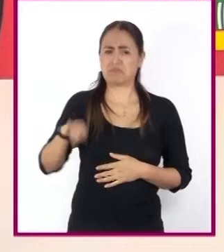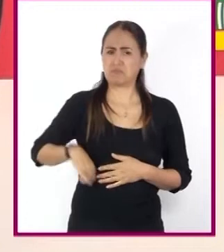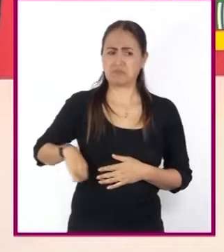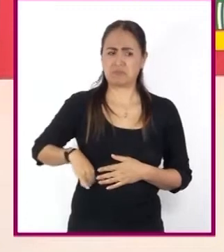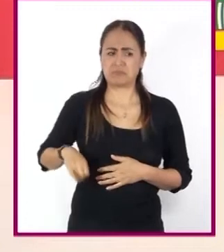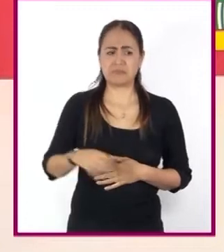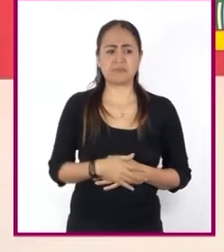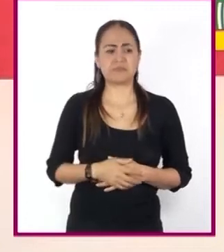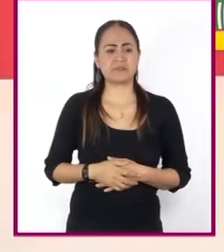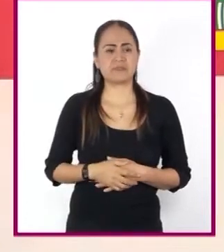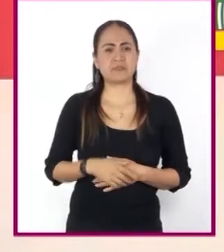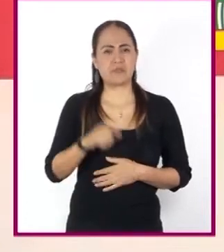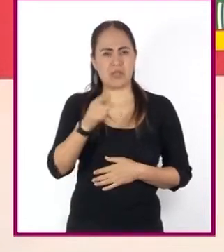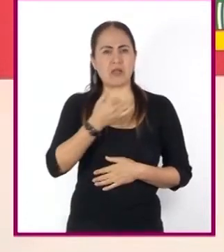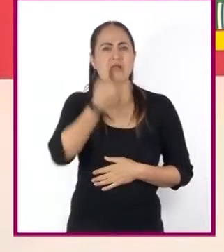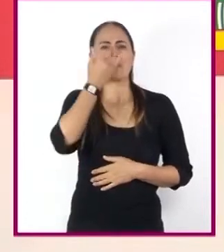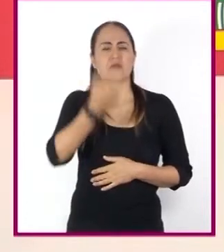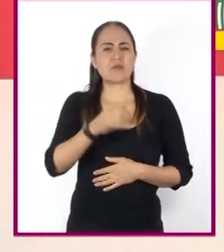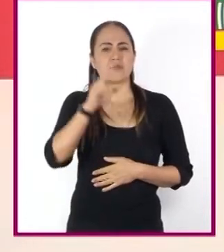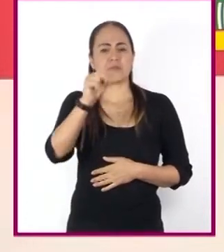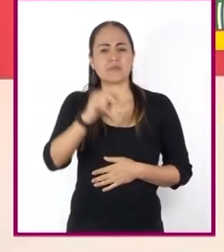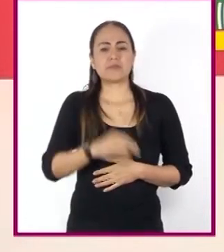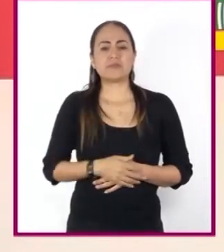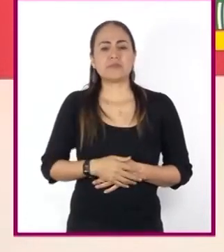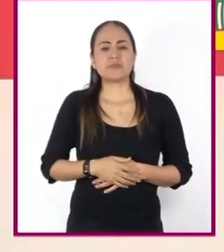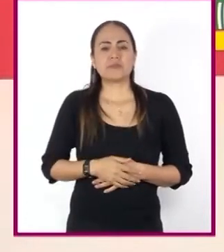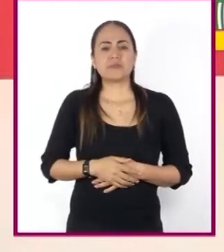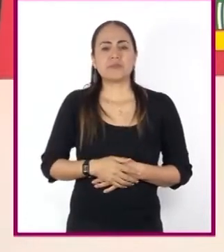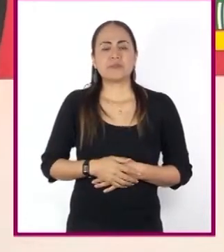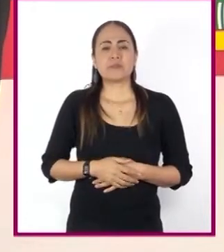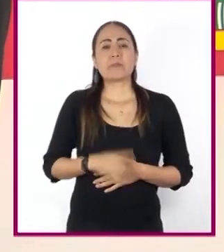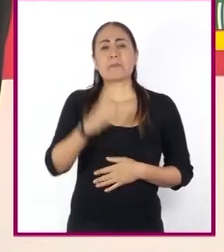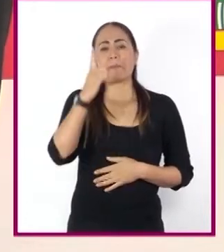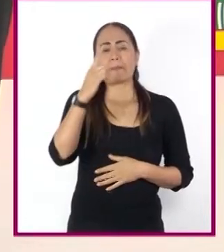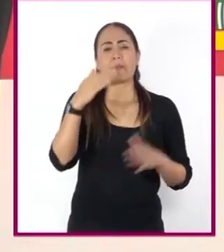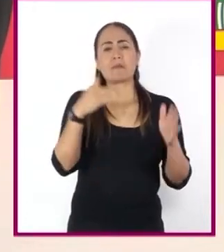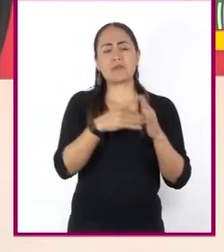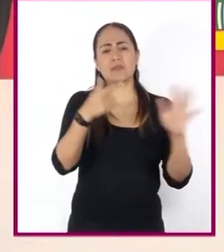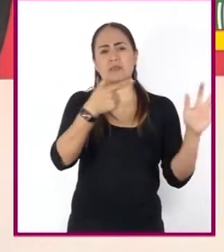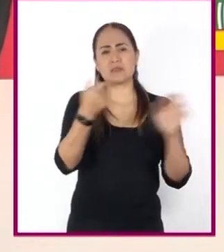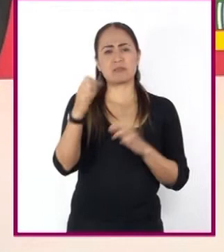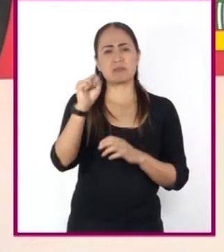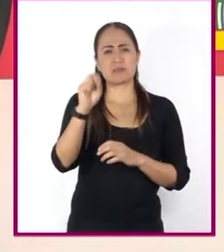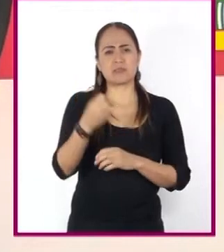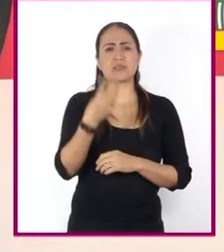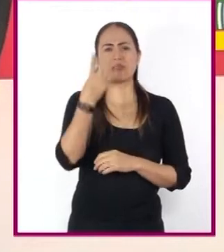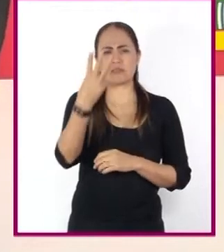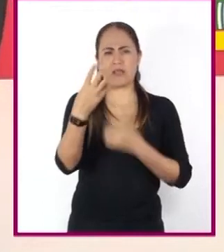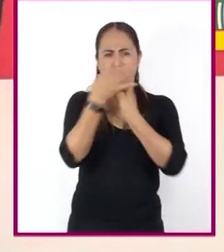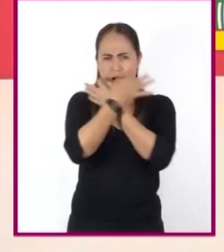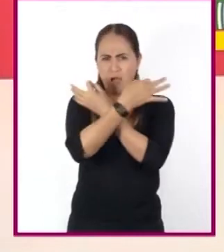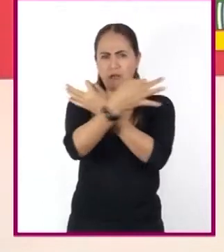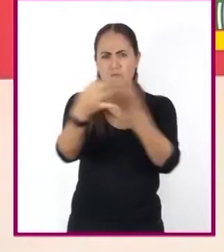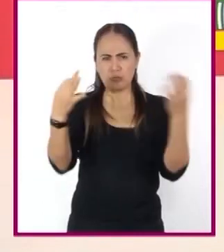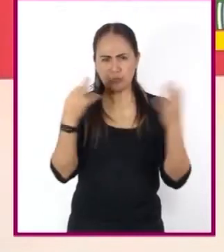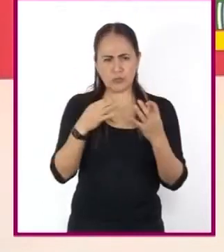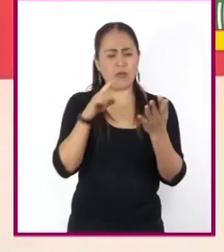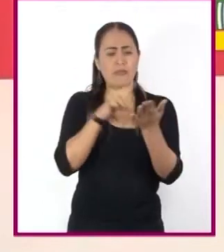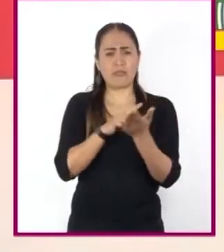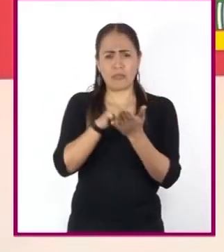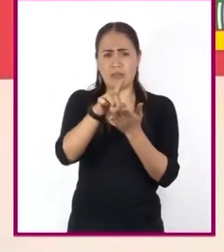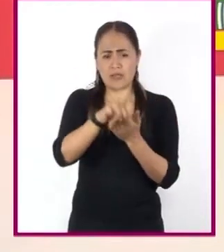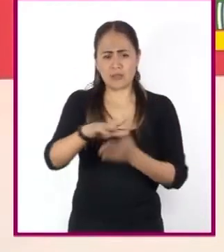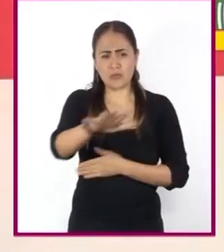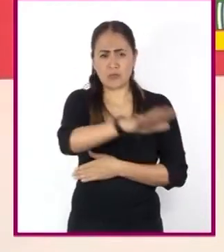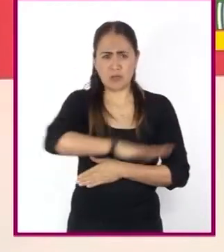interesante. No se equivocó. Tras la proclama de 1763, que hacía referencia a los derechos territoriales